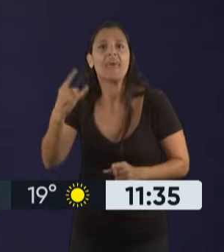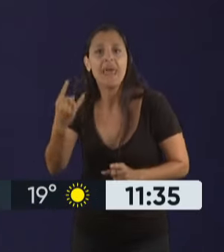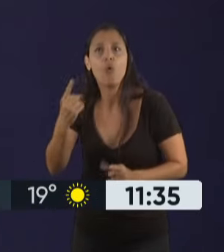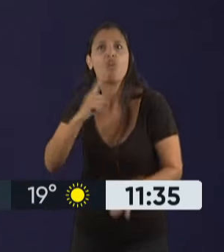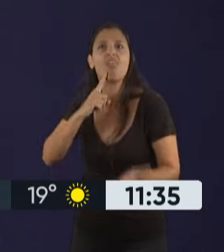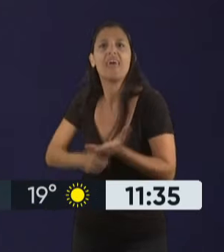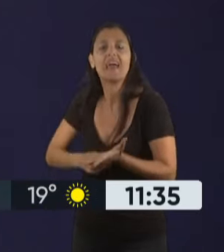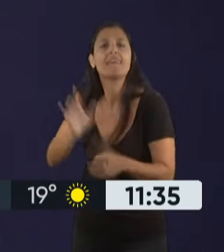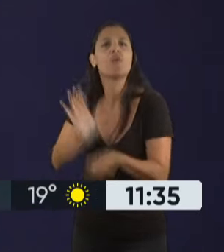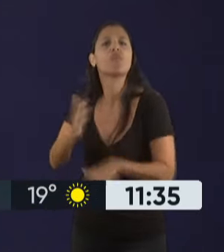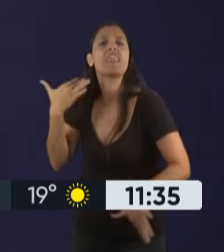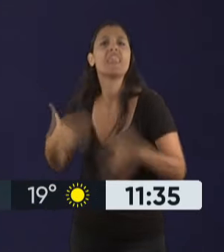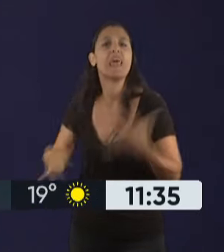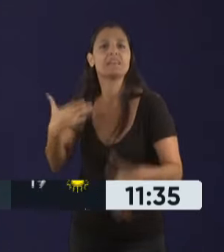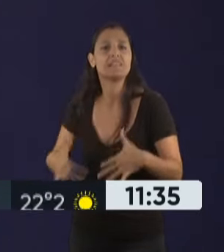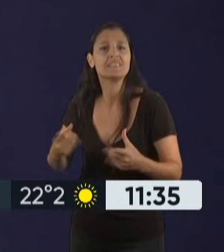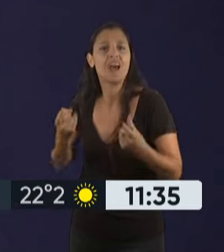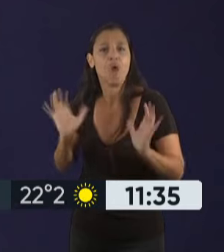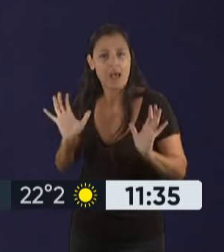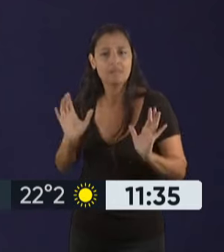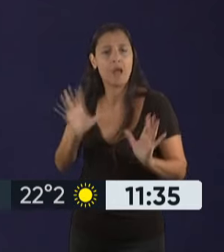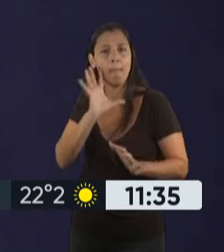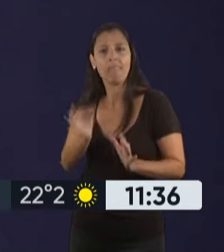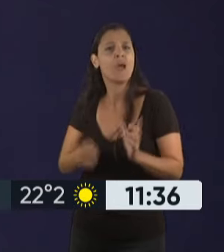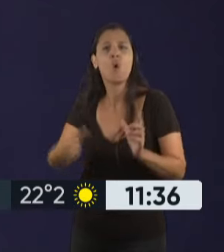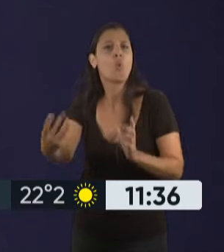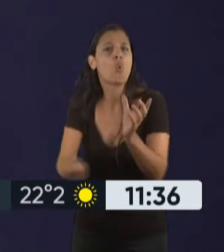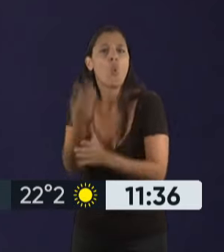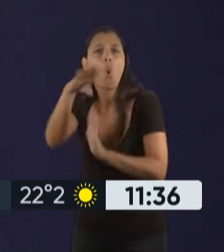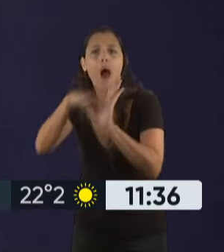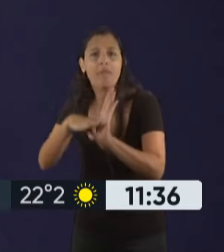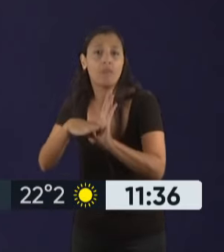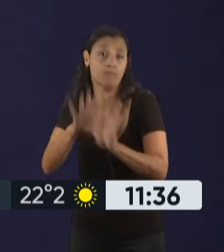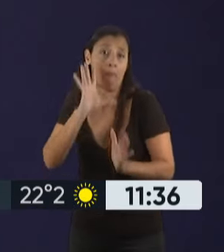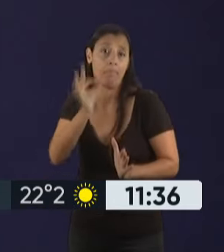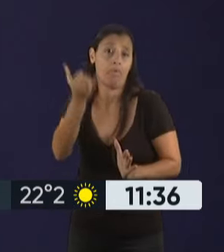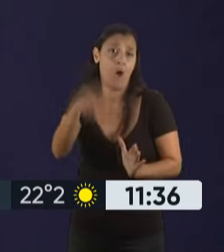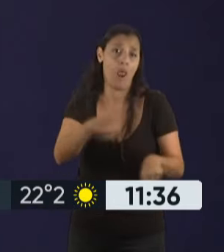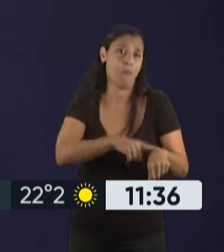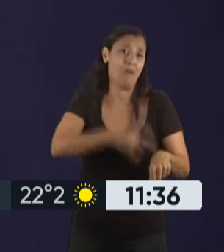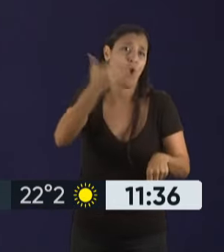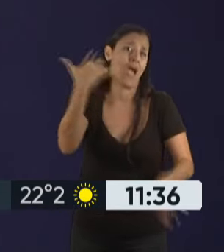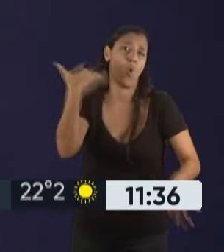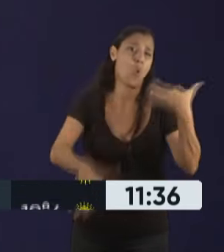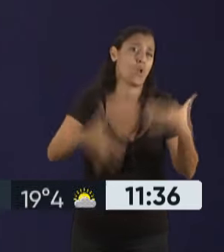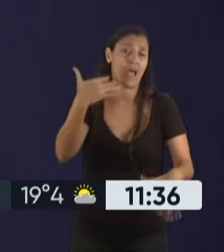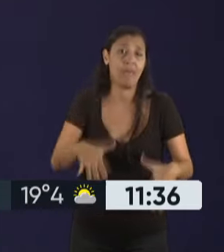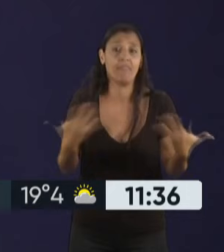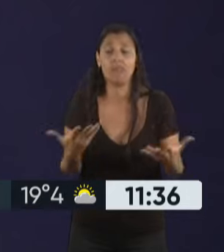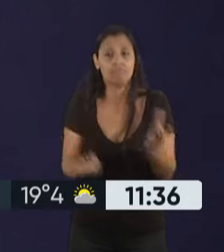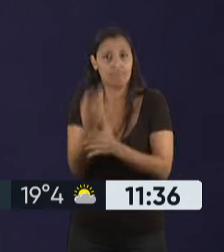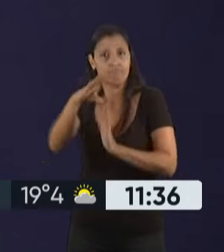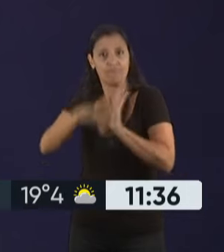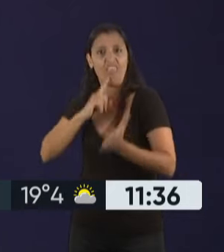un decreto de necesidad y urgencia es cuando se considera que hay una una fuerte necesidad y una gran urgencia y nosotros